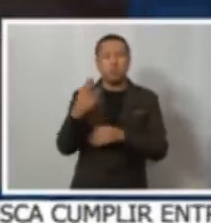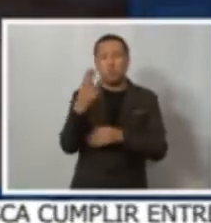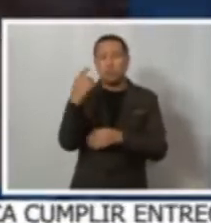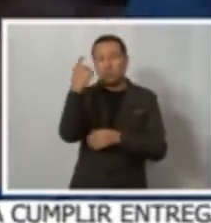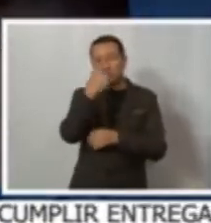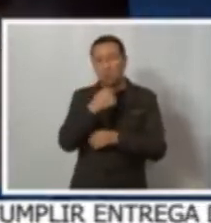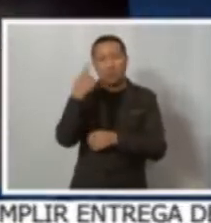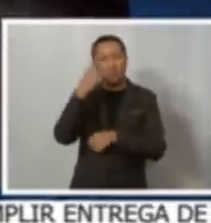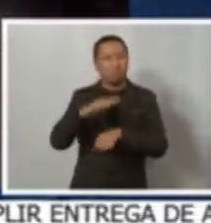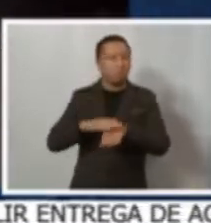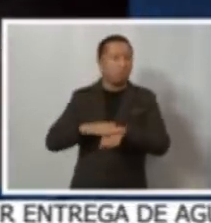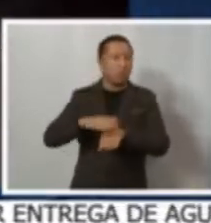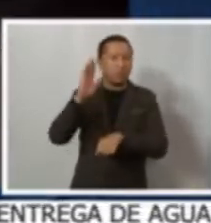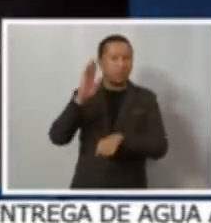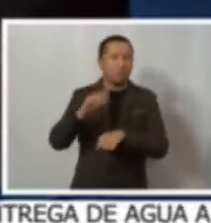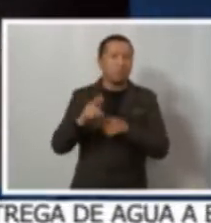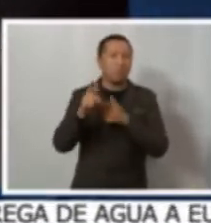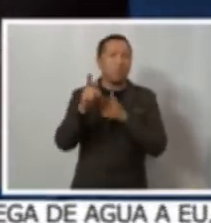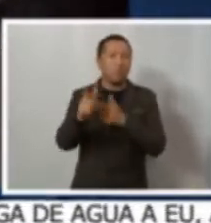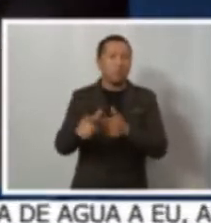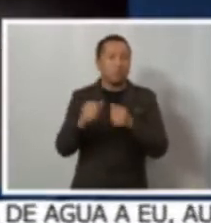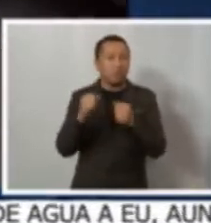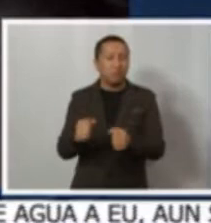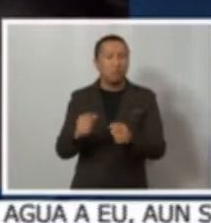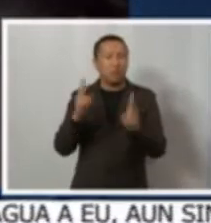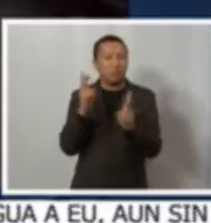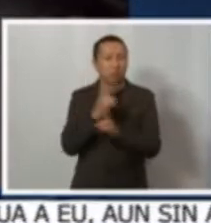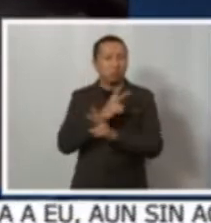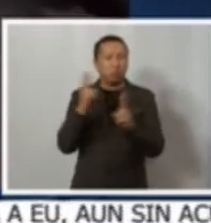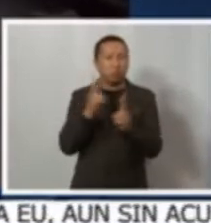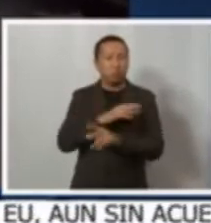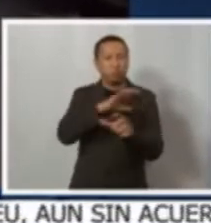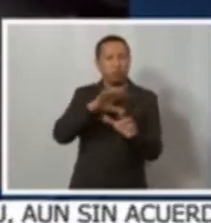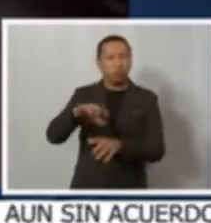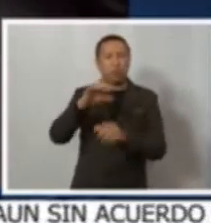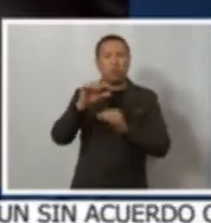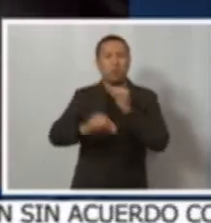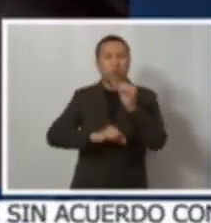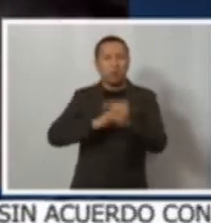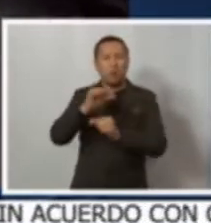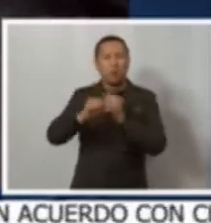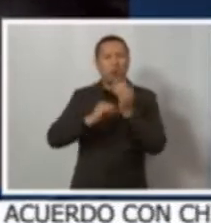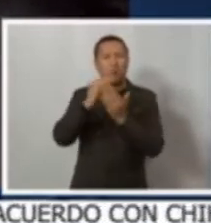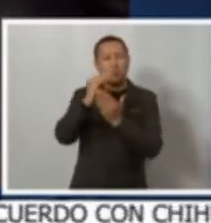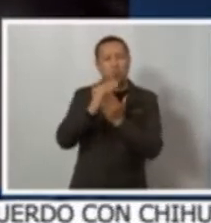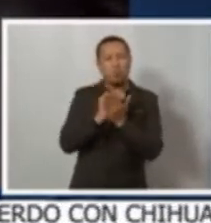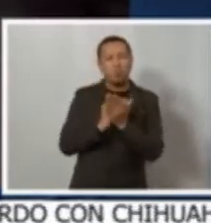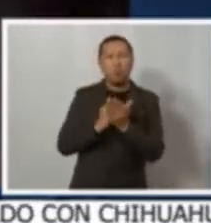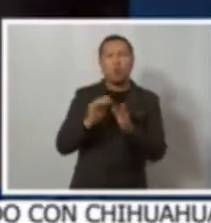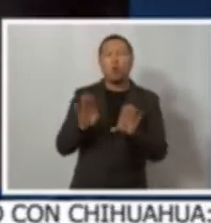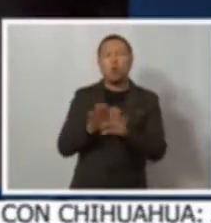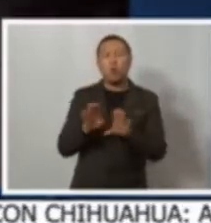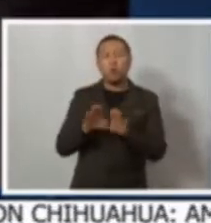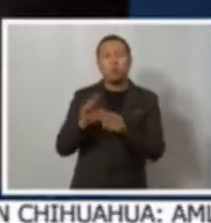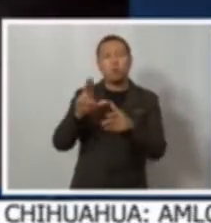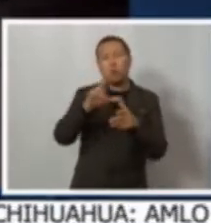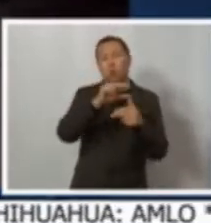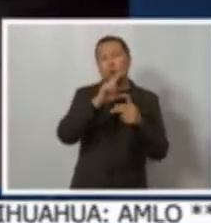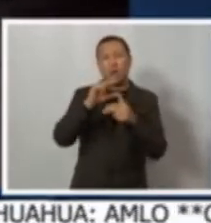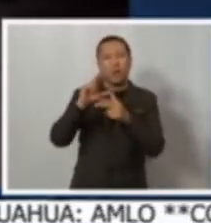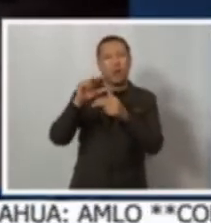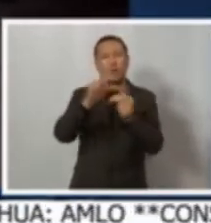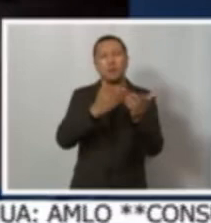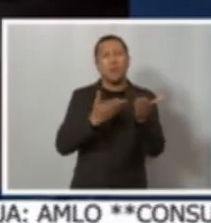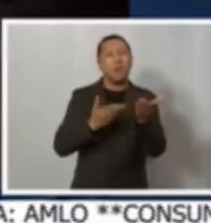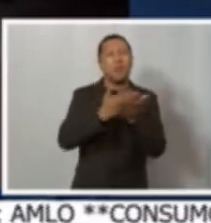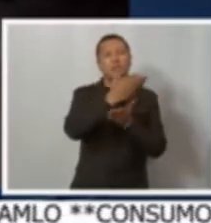Estos efectos y estos vientos fuertes posteriormente irán bajando conforme se va ingresando a Yucatán